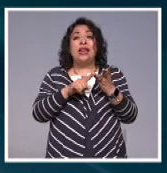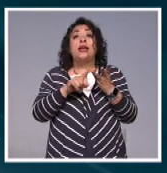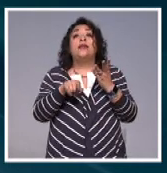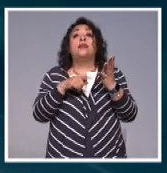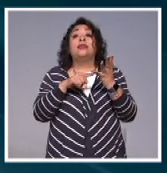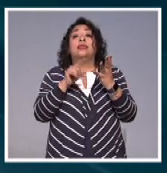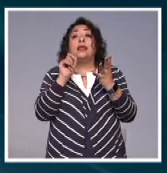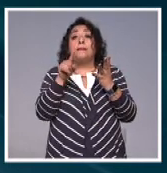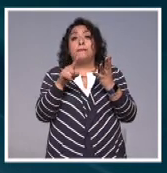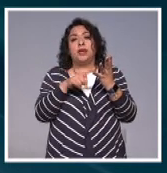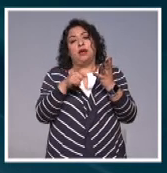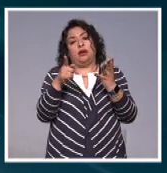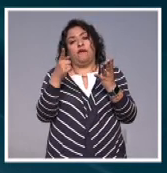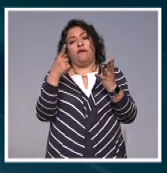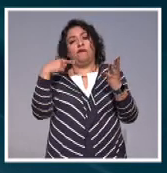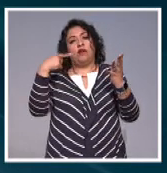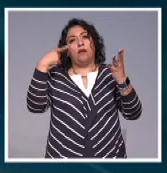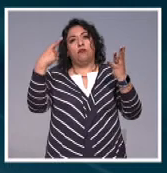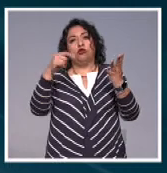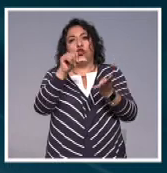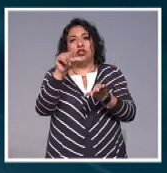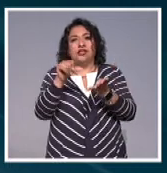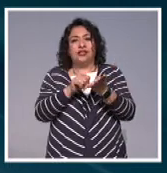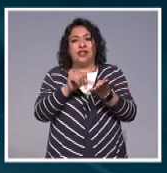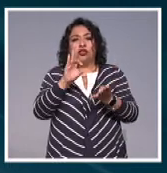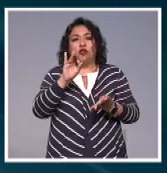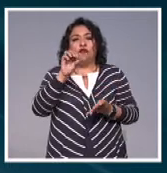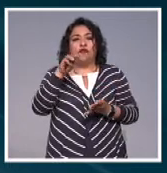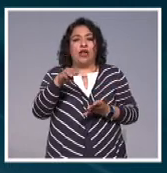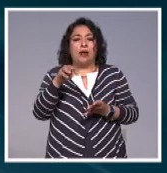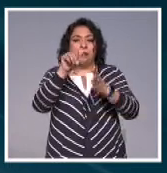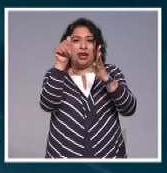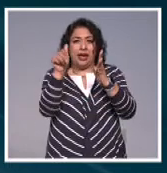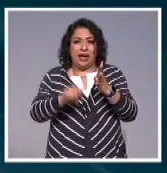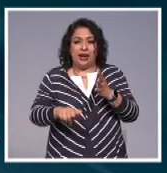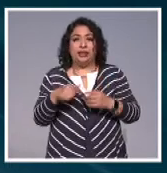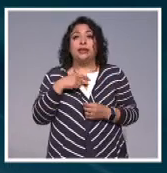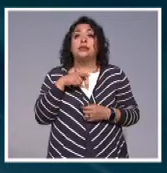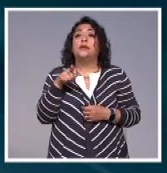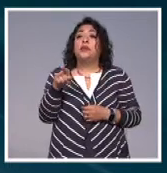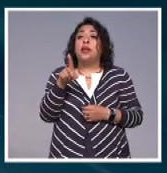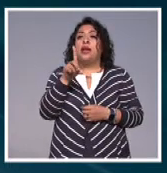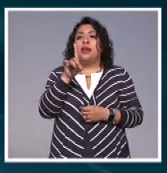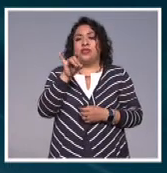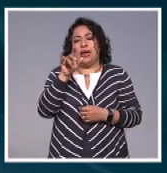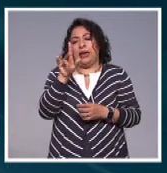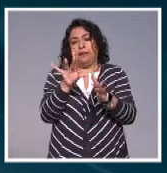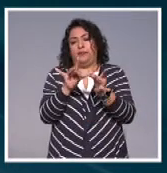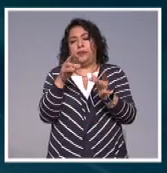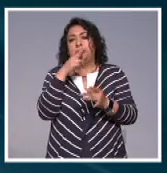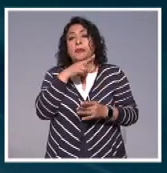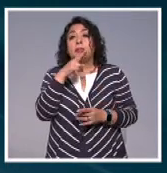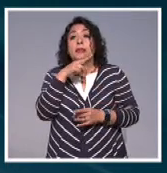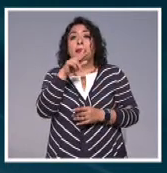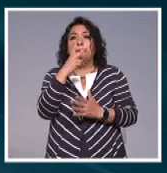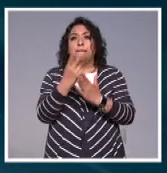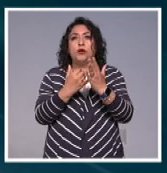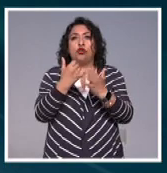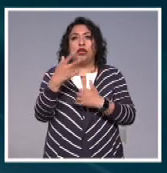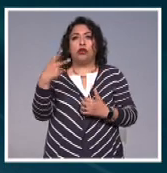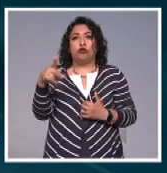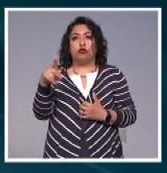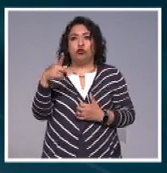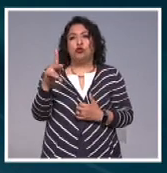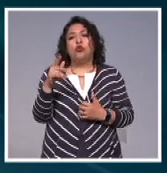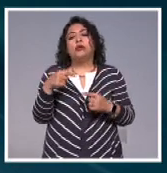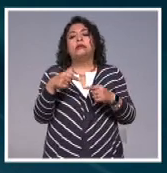y también por el muy famoso Centro Banff de las Artes. Diana, vamos a hablar un poquito de los proyectos que tienes